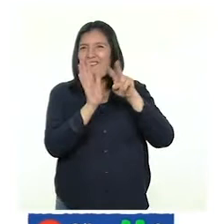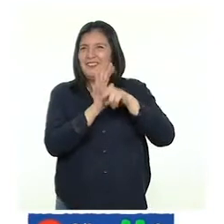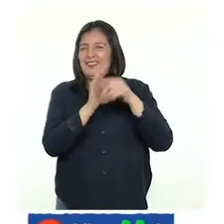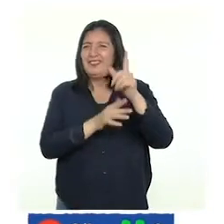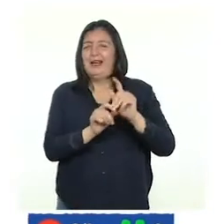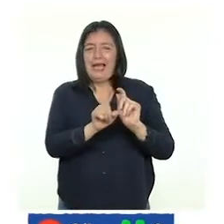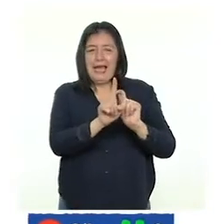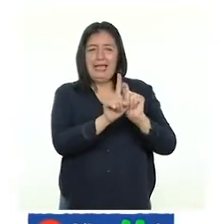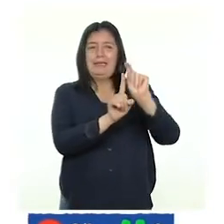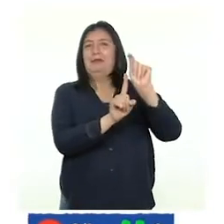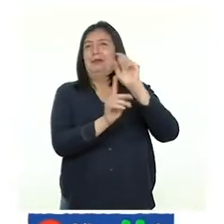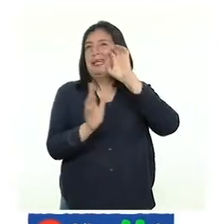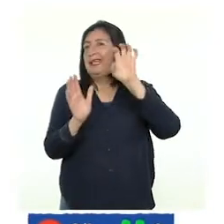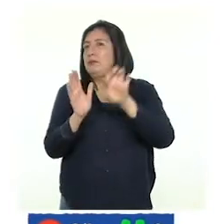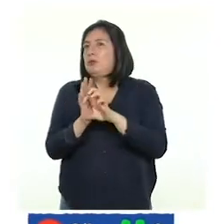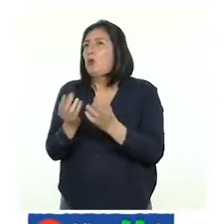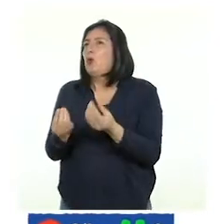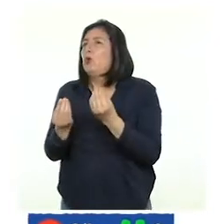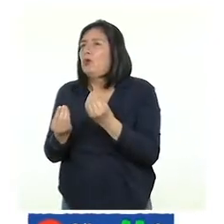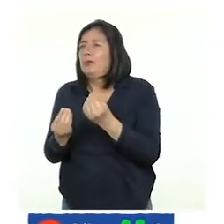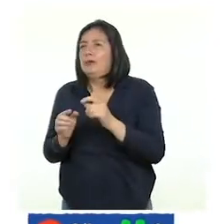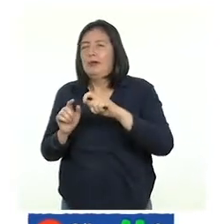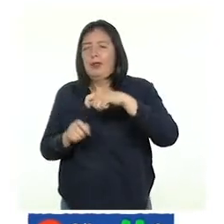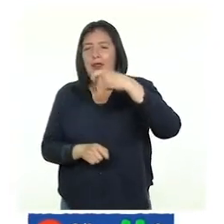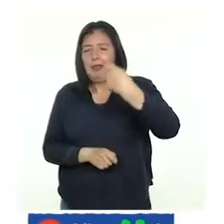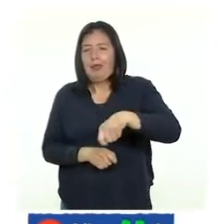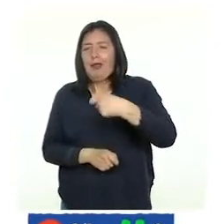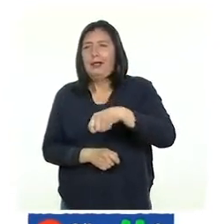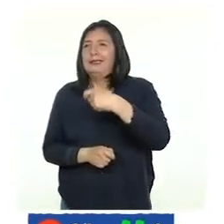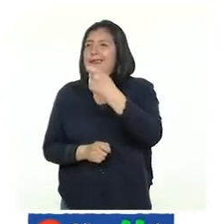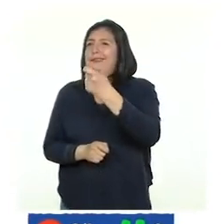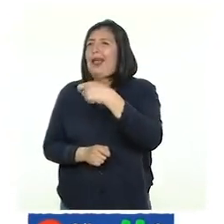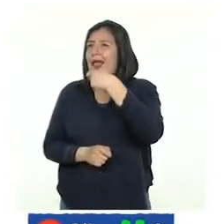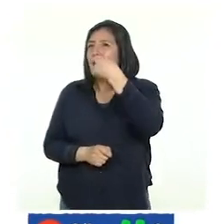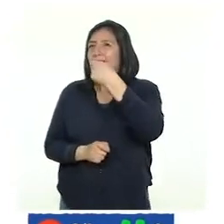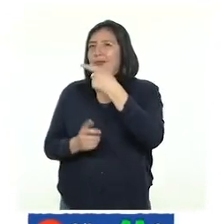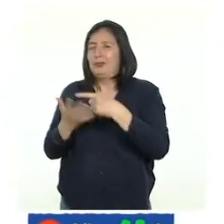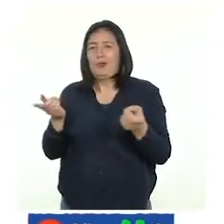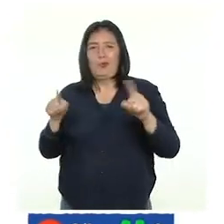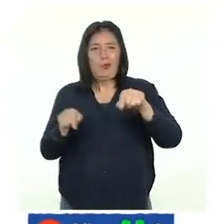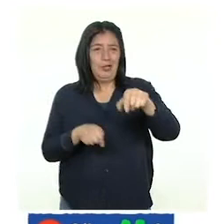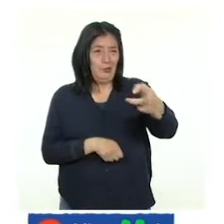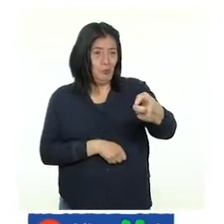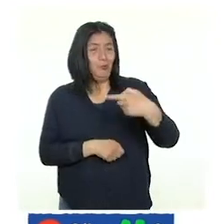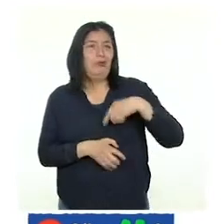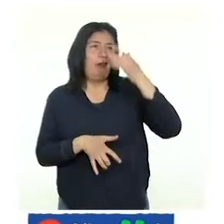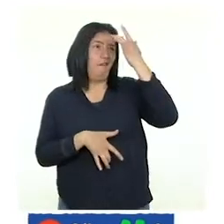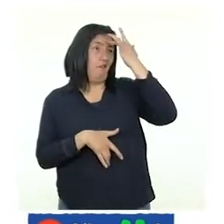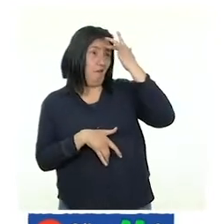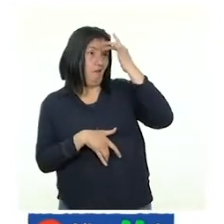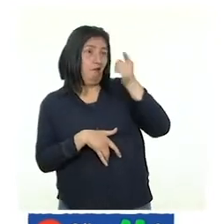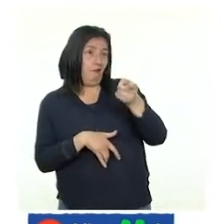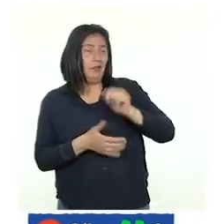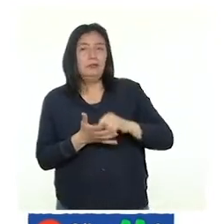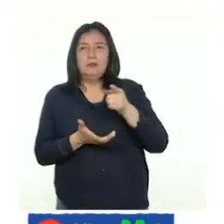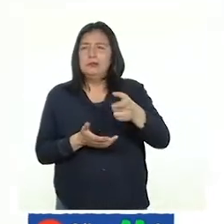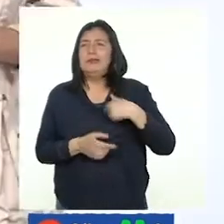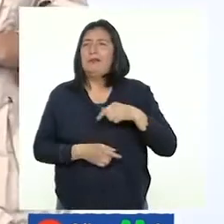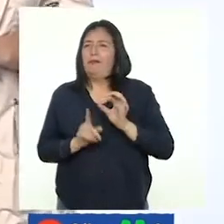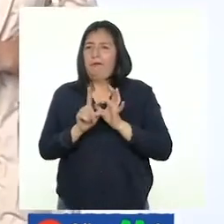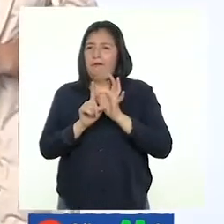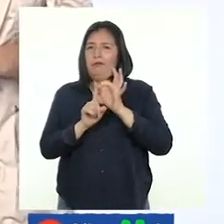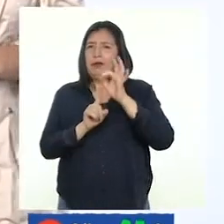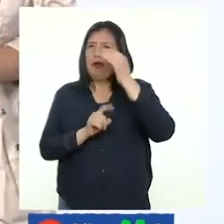la temperatura, por ejemplo, se mide a través del termómetro. Cuando nosotros estamos enfermos y tenemos